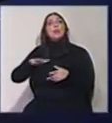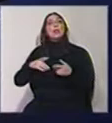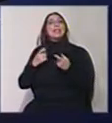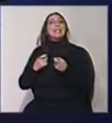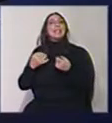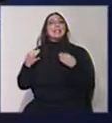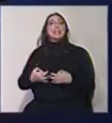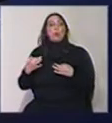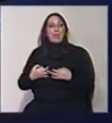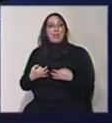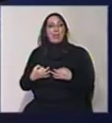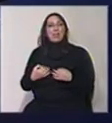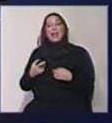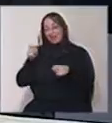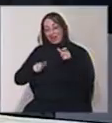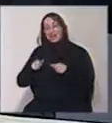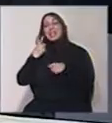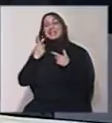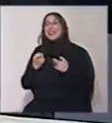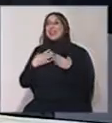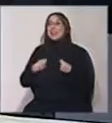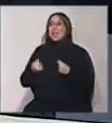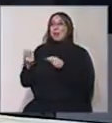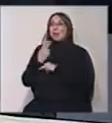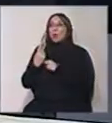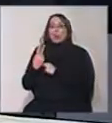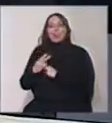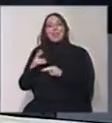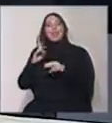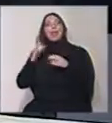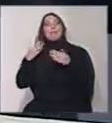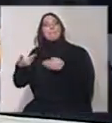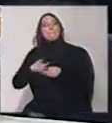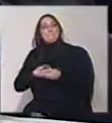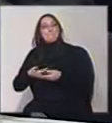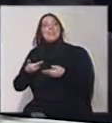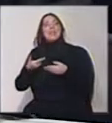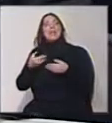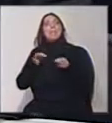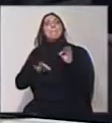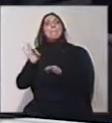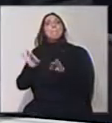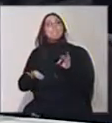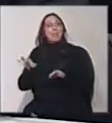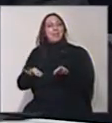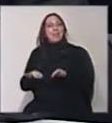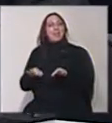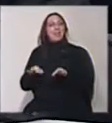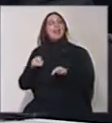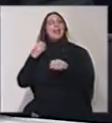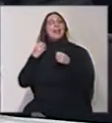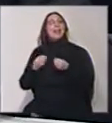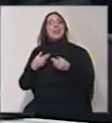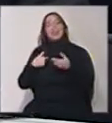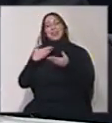quiere, por supuesto, que se la proteja, que se la cuide. Y por eso nos pide medidas en términos de establecer lo que yo decía